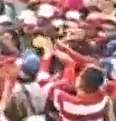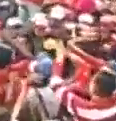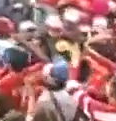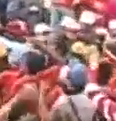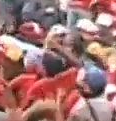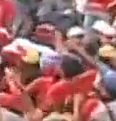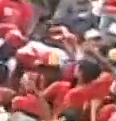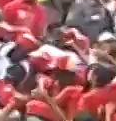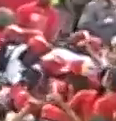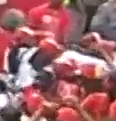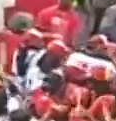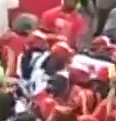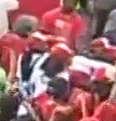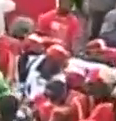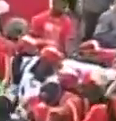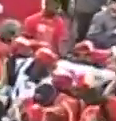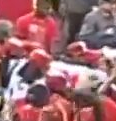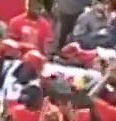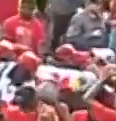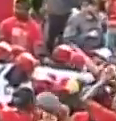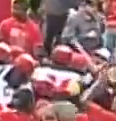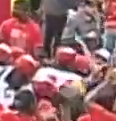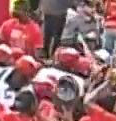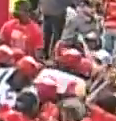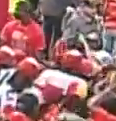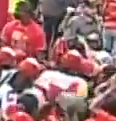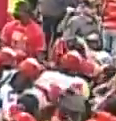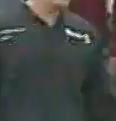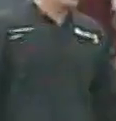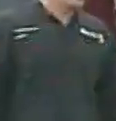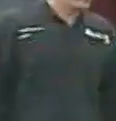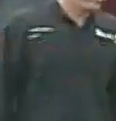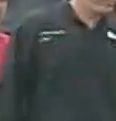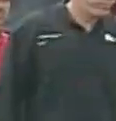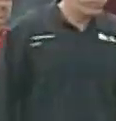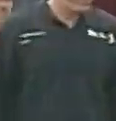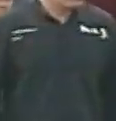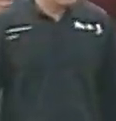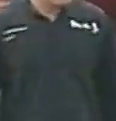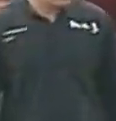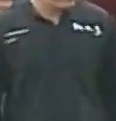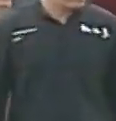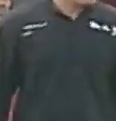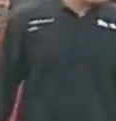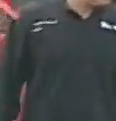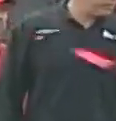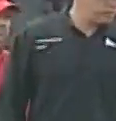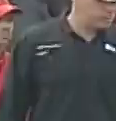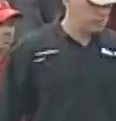seguro con el presidente maduro a nicolás